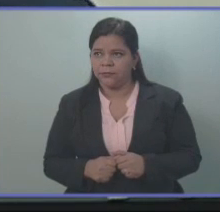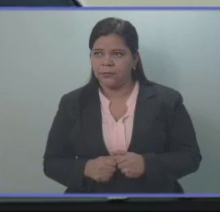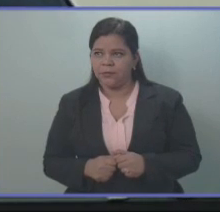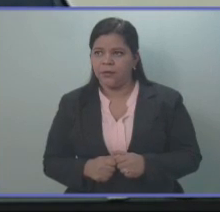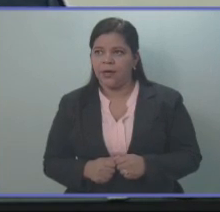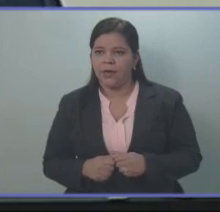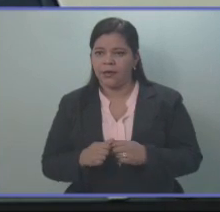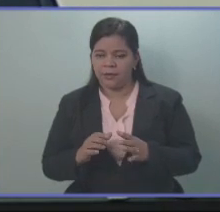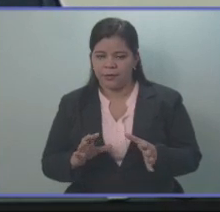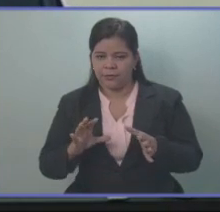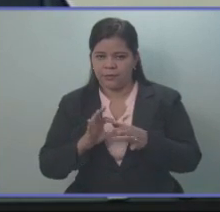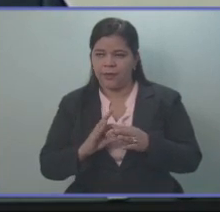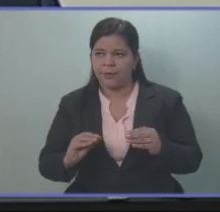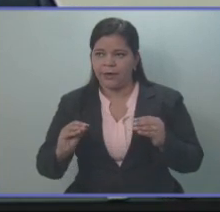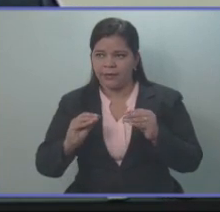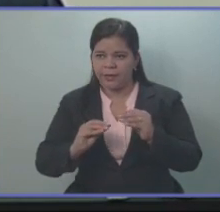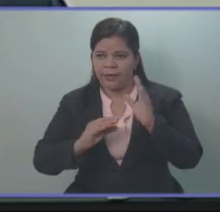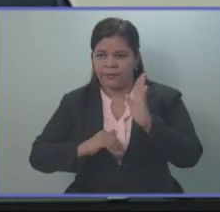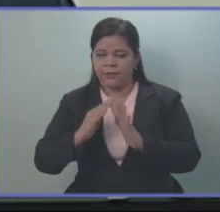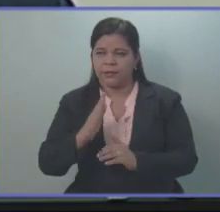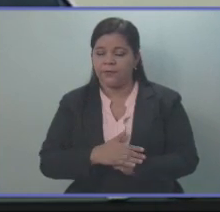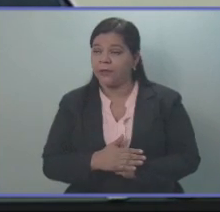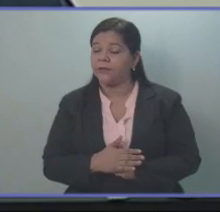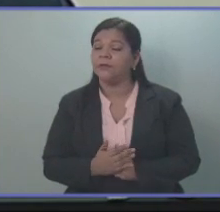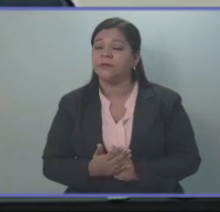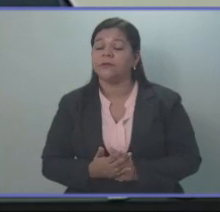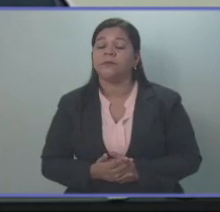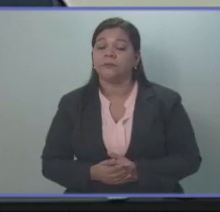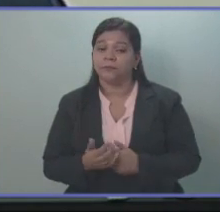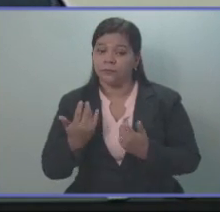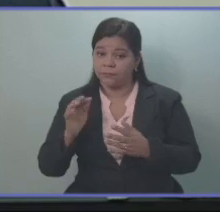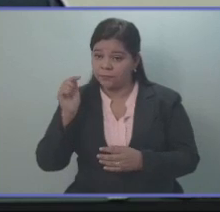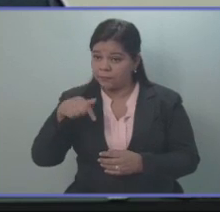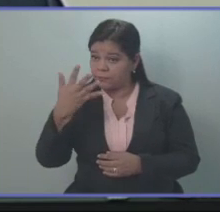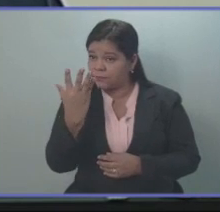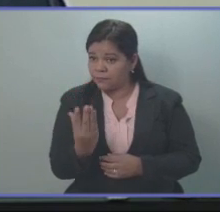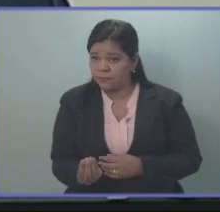periodistas, en el pleno este día.